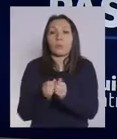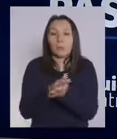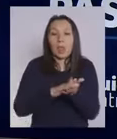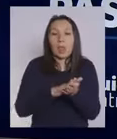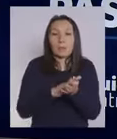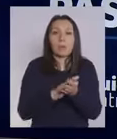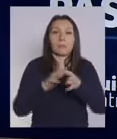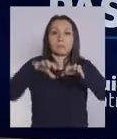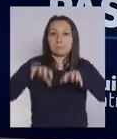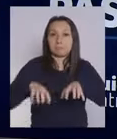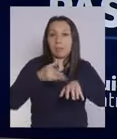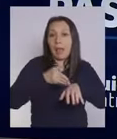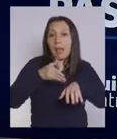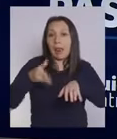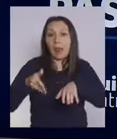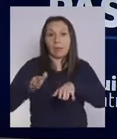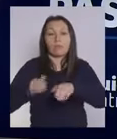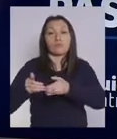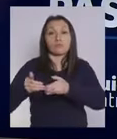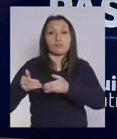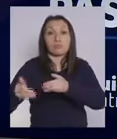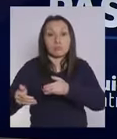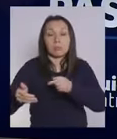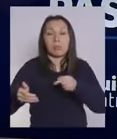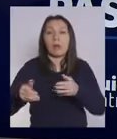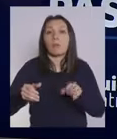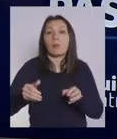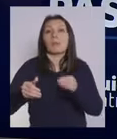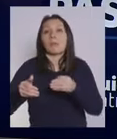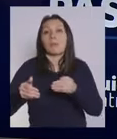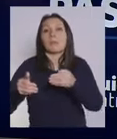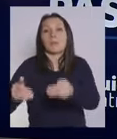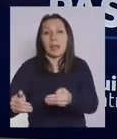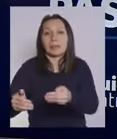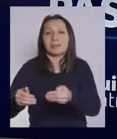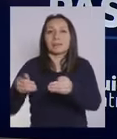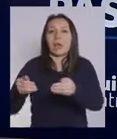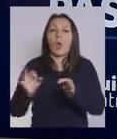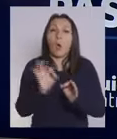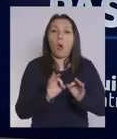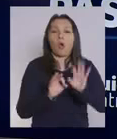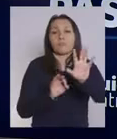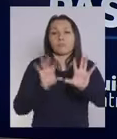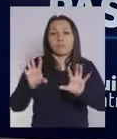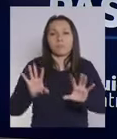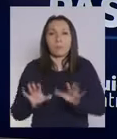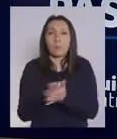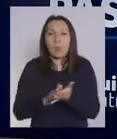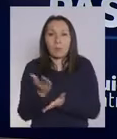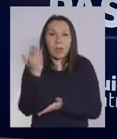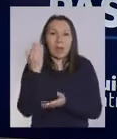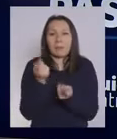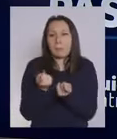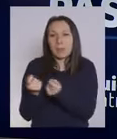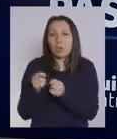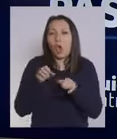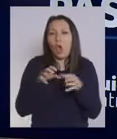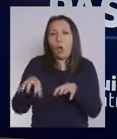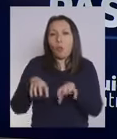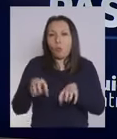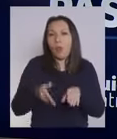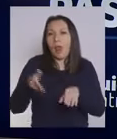comuna adyacente a una comuna que a lo mejor ya avanzó o en bloques también, como lo he sugerido con los ejemplos anteriores.